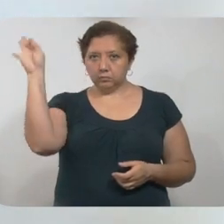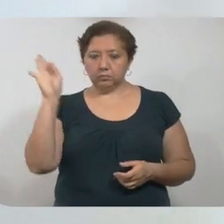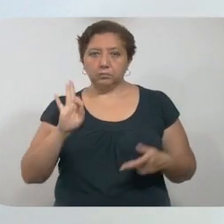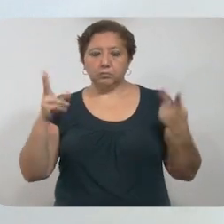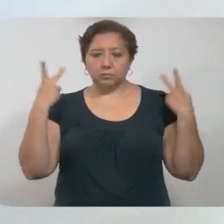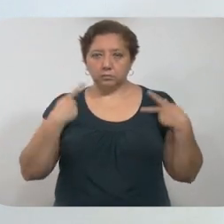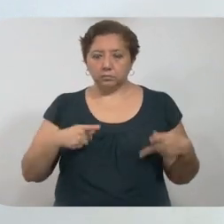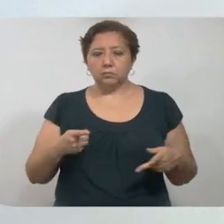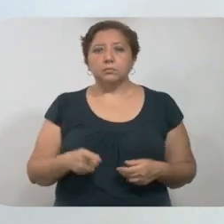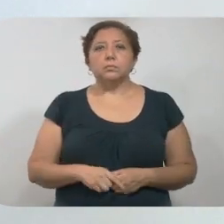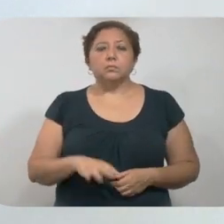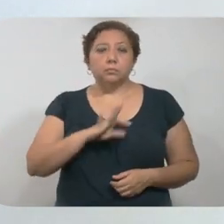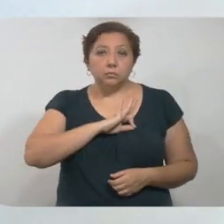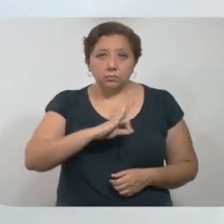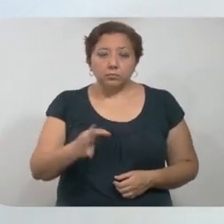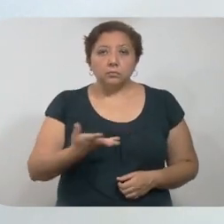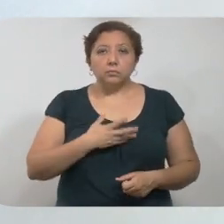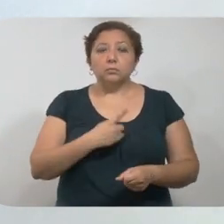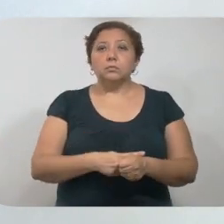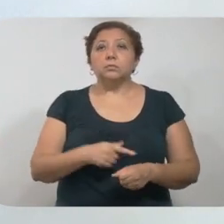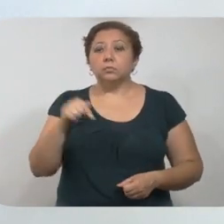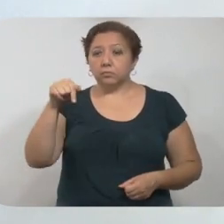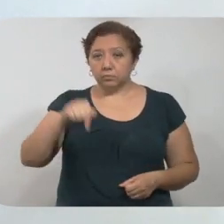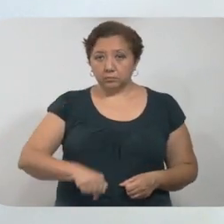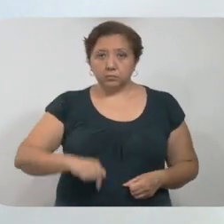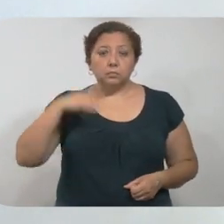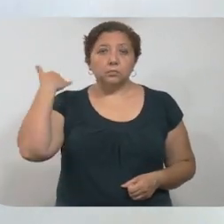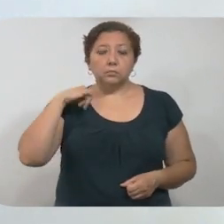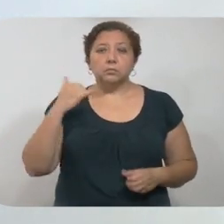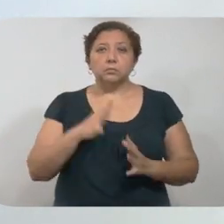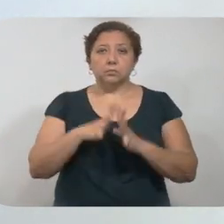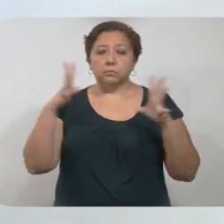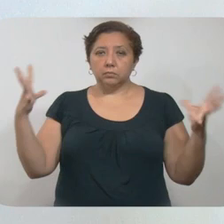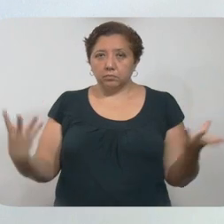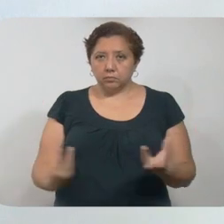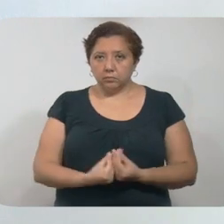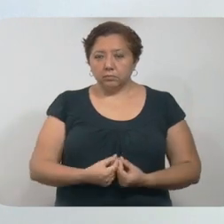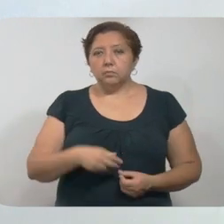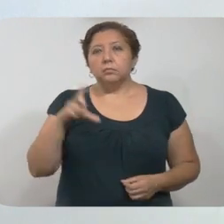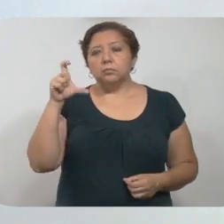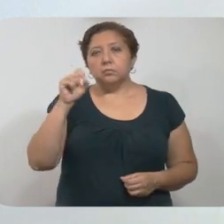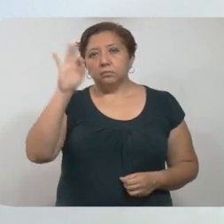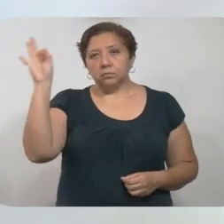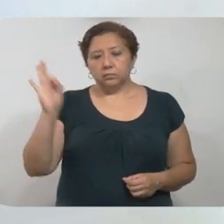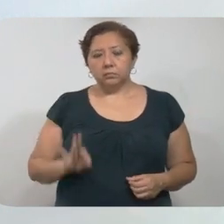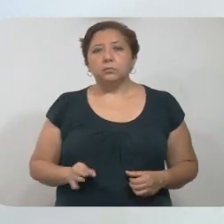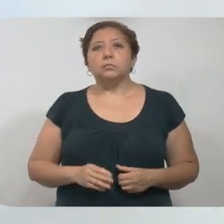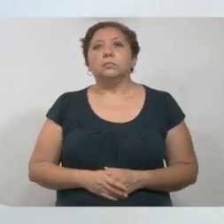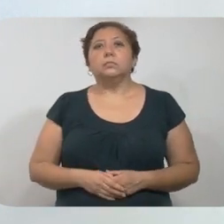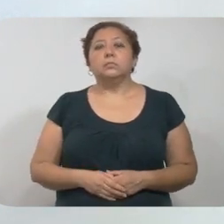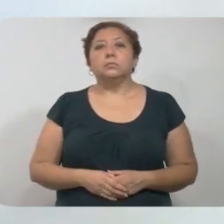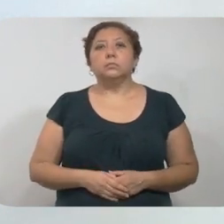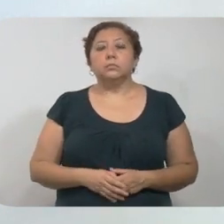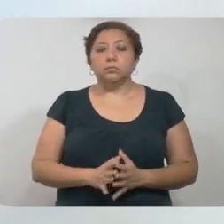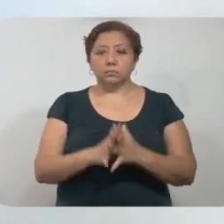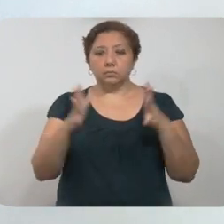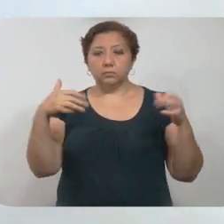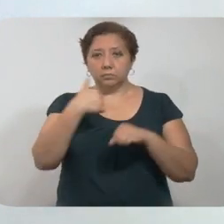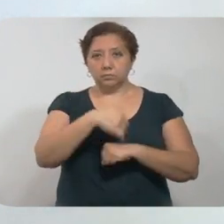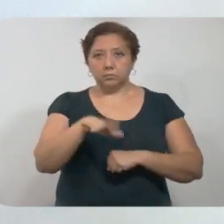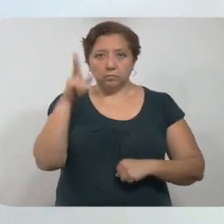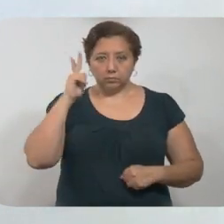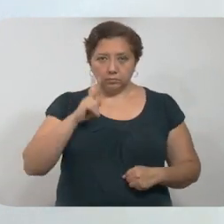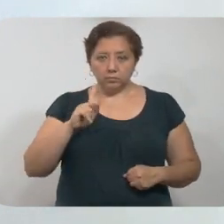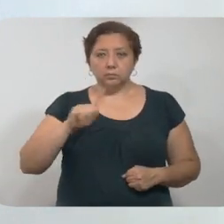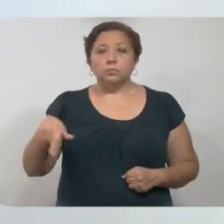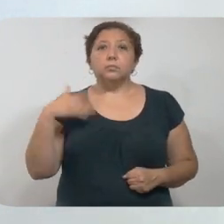los pacientes sintomáticos sospechosos y en Yucatán hemos duplicado ese porcentaje hasta un 20%. Este aumento de número de